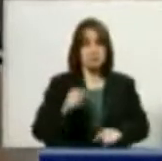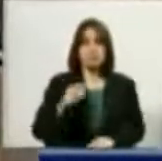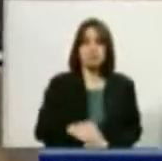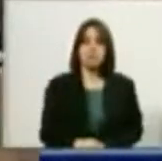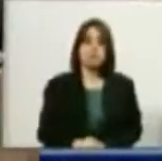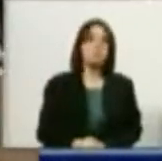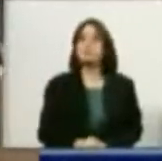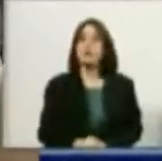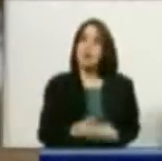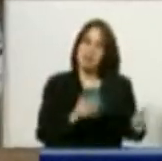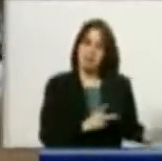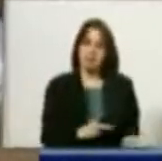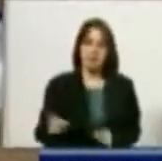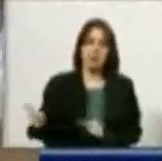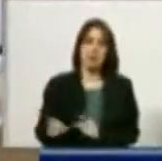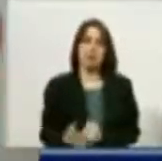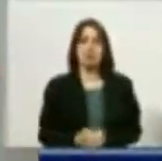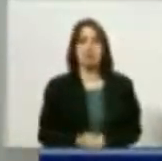Bienvenido sea